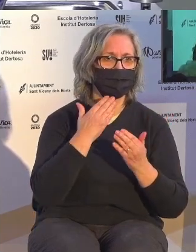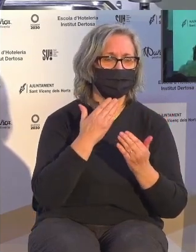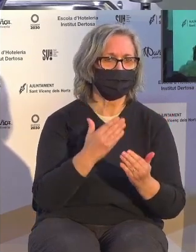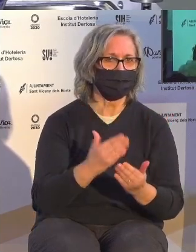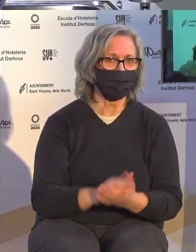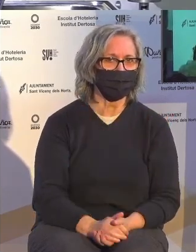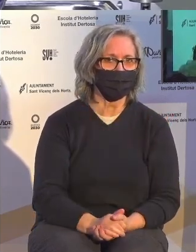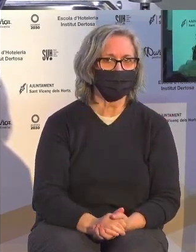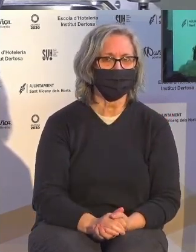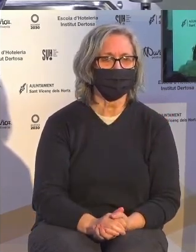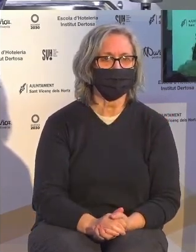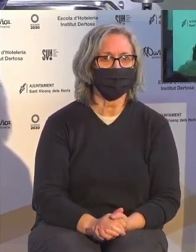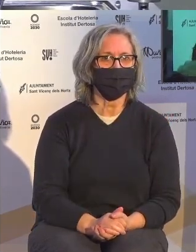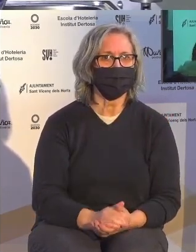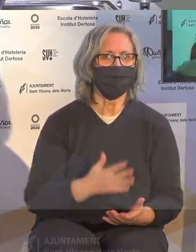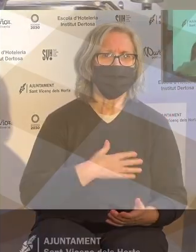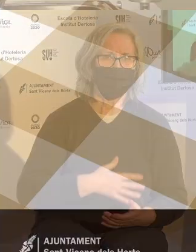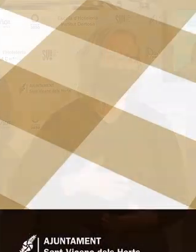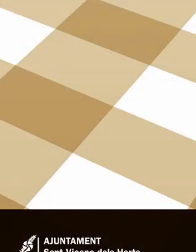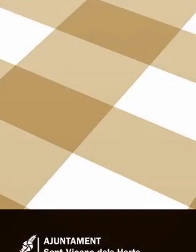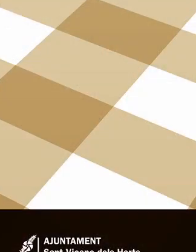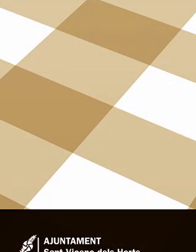grande placer estar aquí